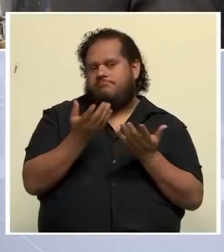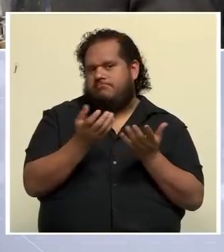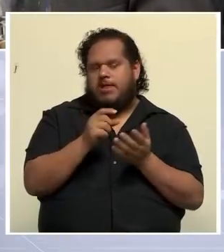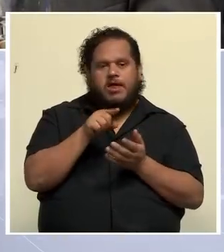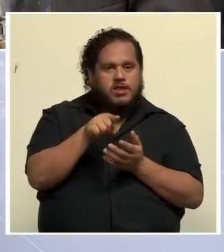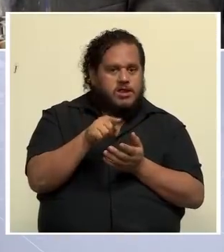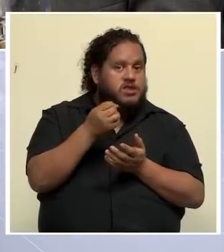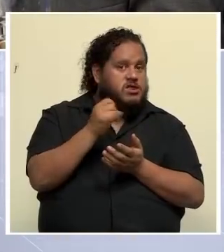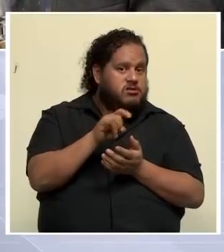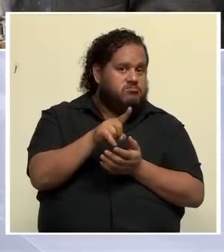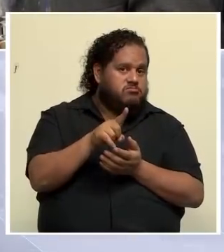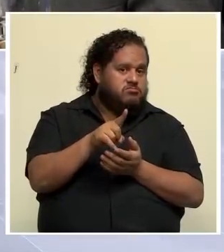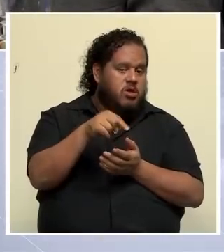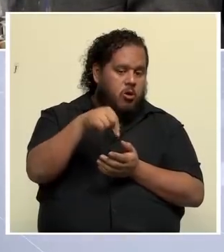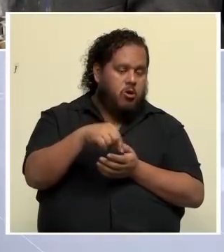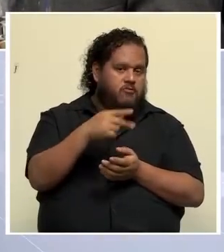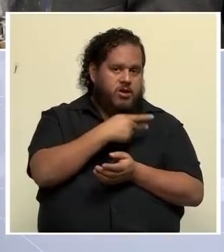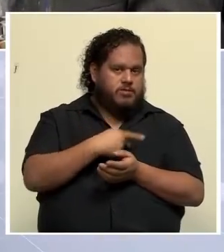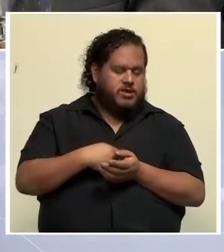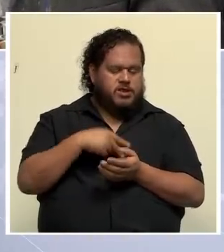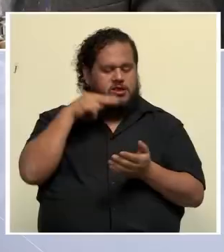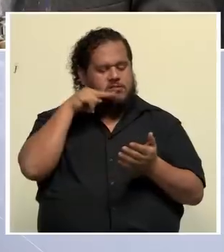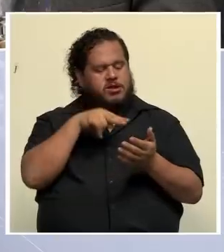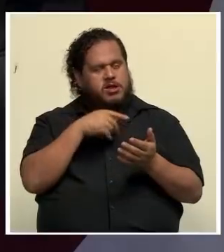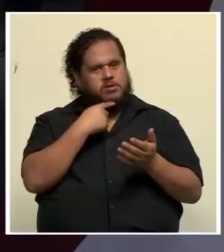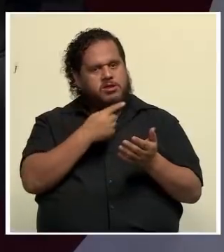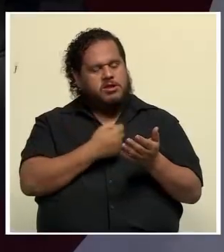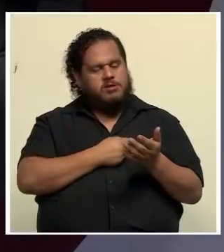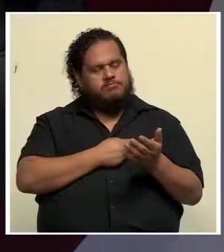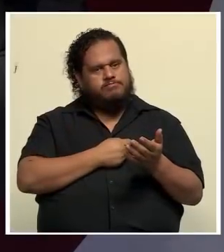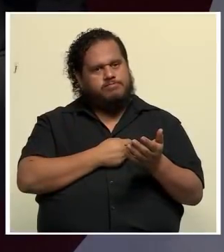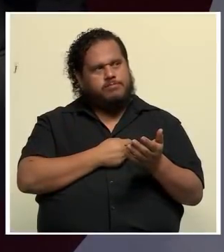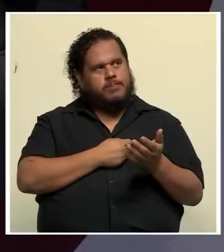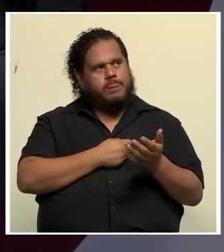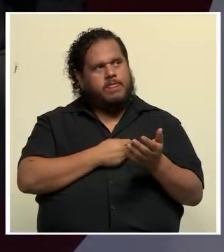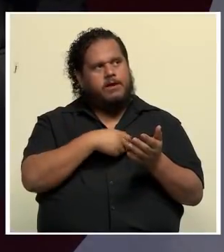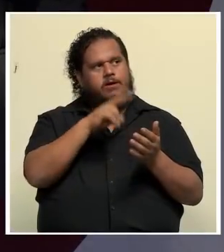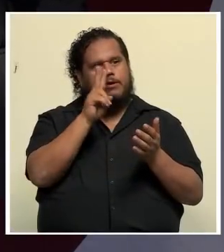el presidente de la República, ve el dato y dice